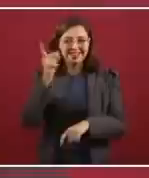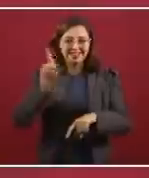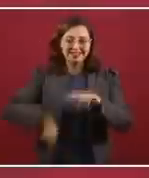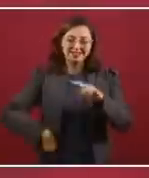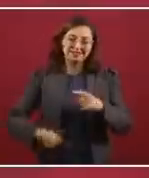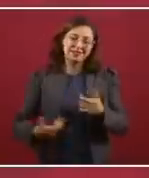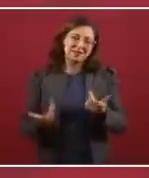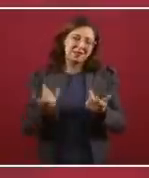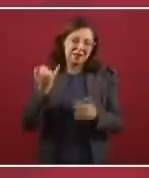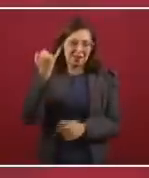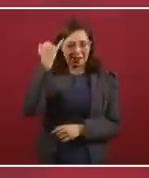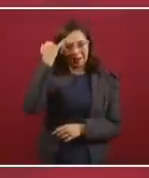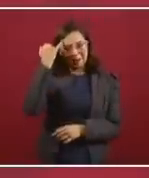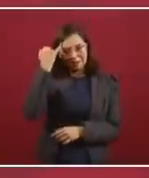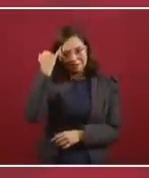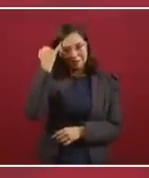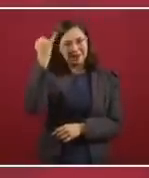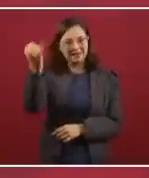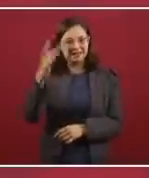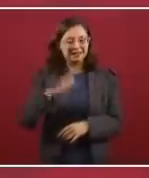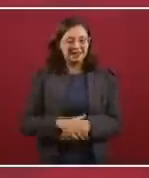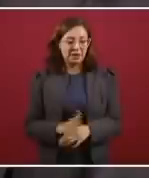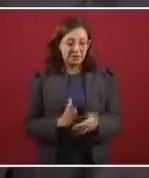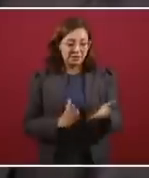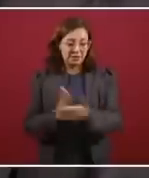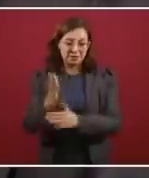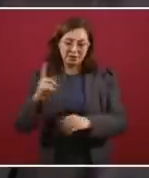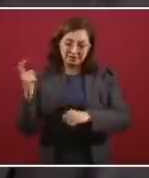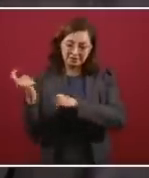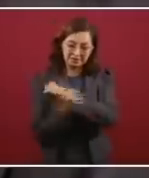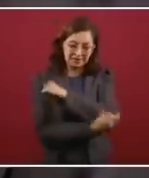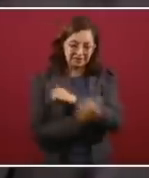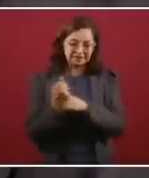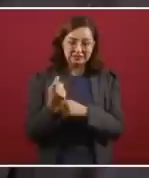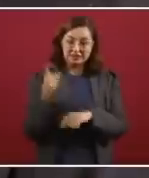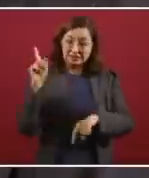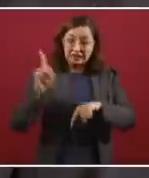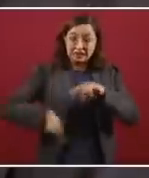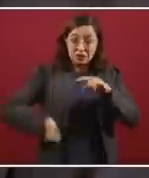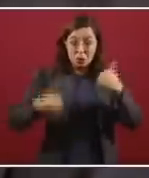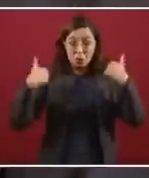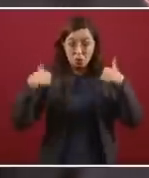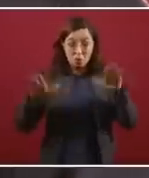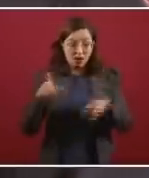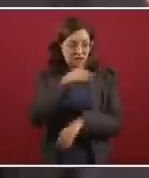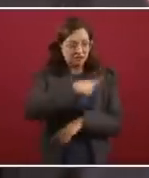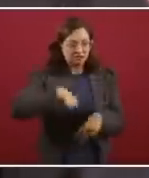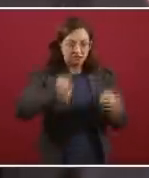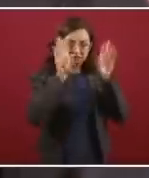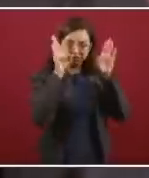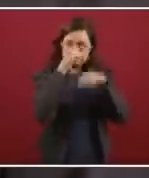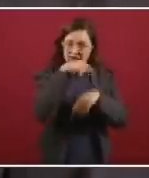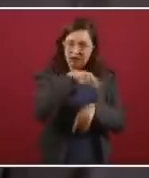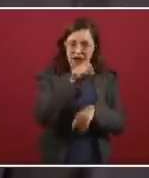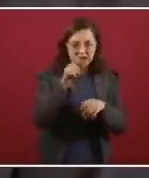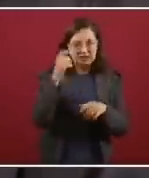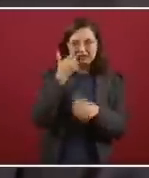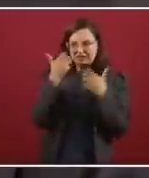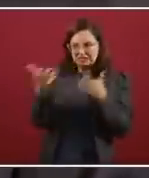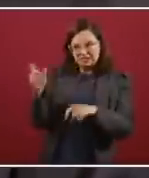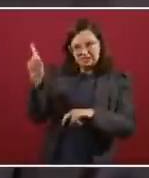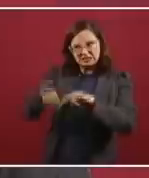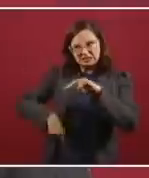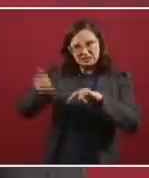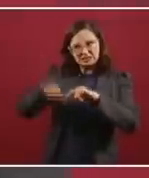Si hubiesen quitado el pase automático, que insistieron mucho los conservadores, no fuese esa